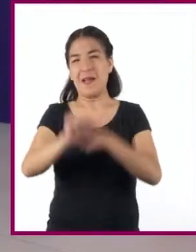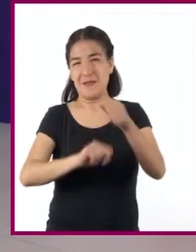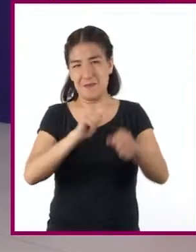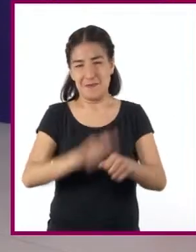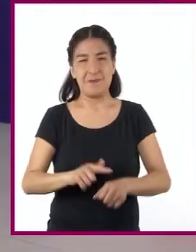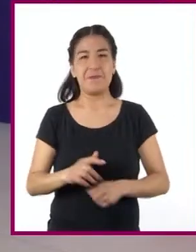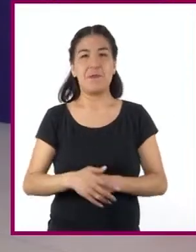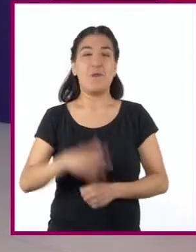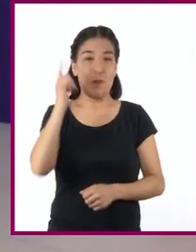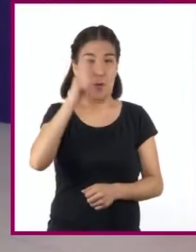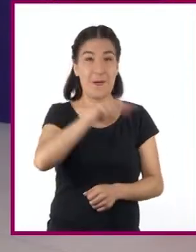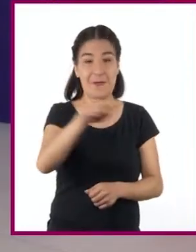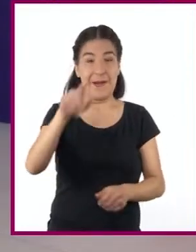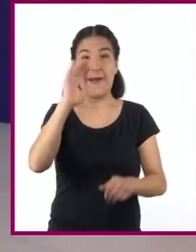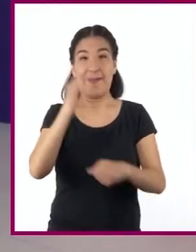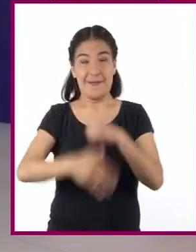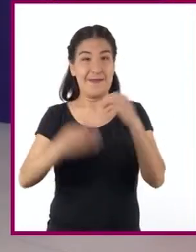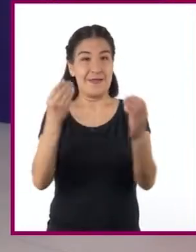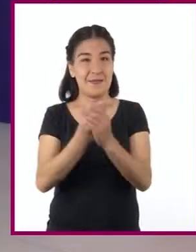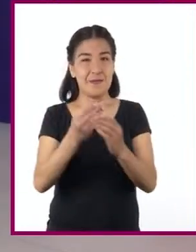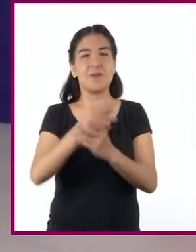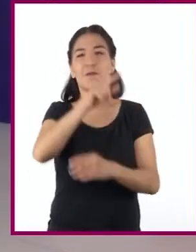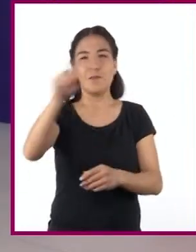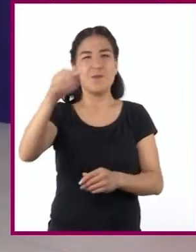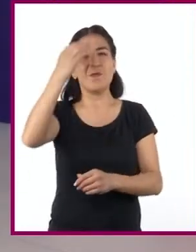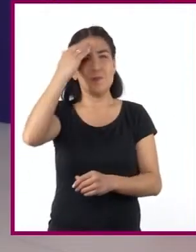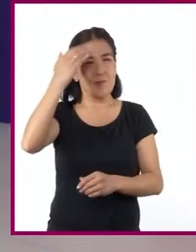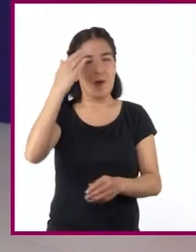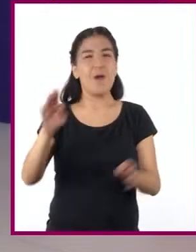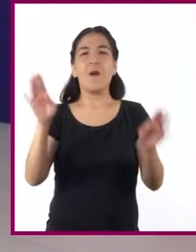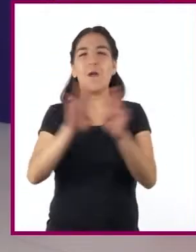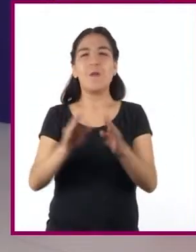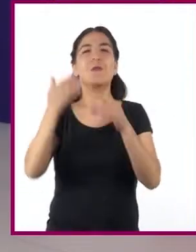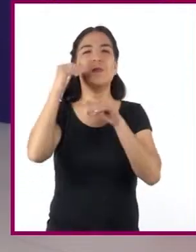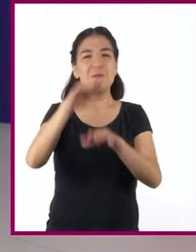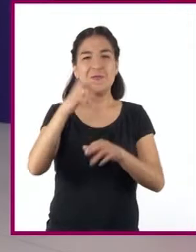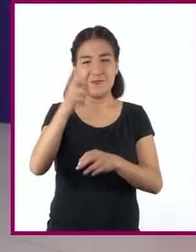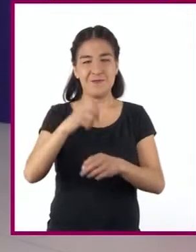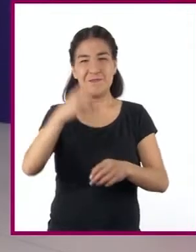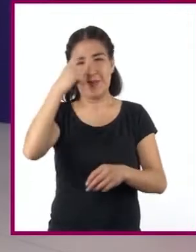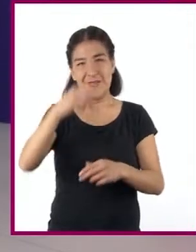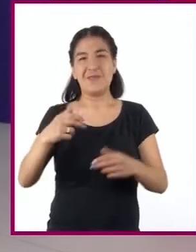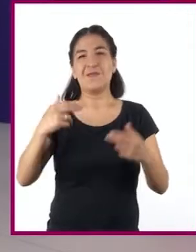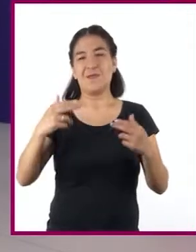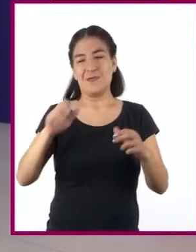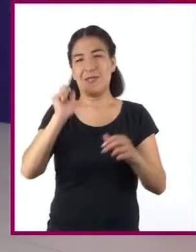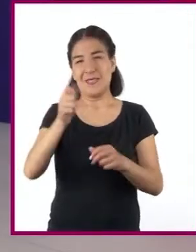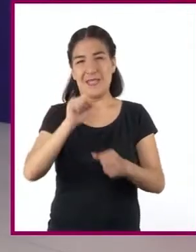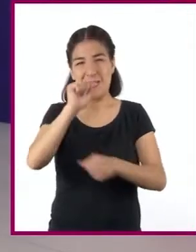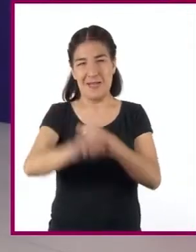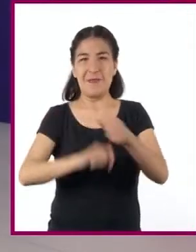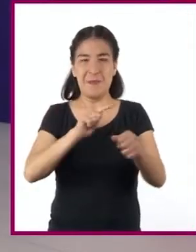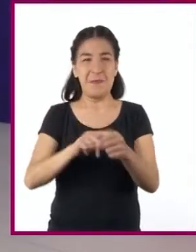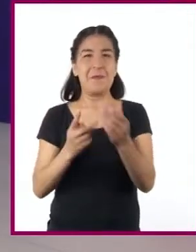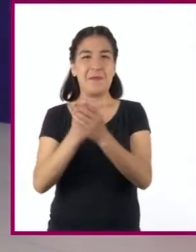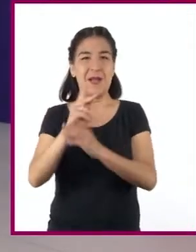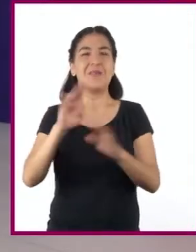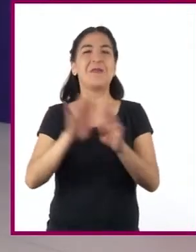sesión, su conocimiento sobre las adaptaciones en la reproducción de los seres vivos se enriquezca. ¡Comenzamos!